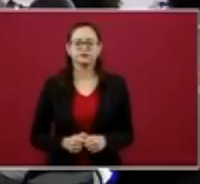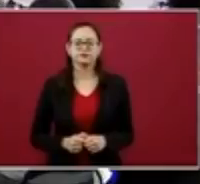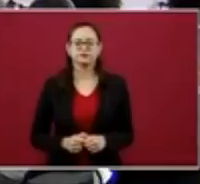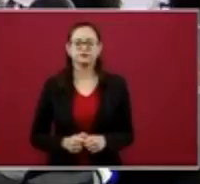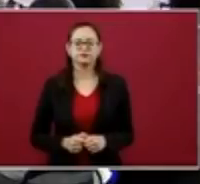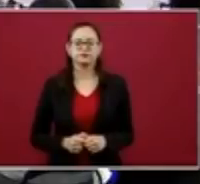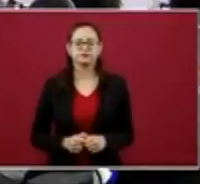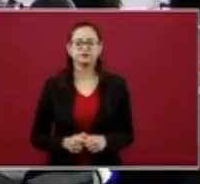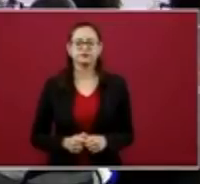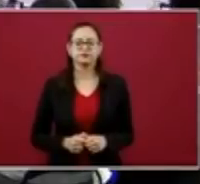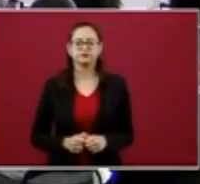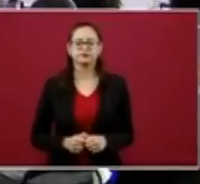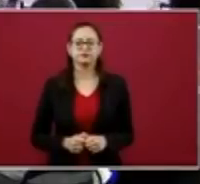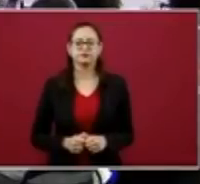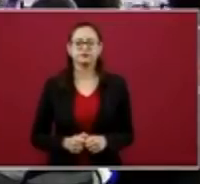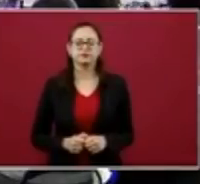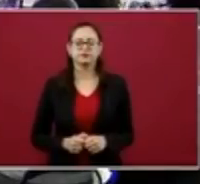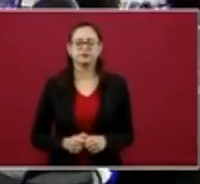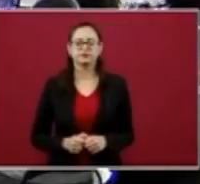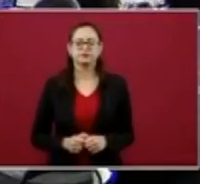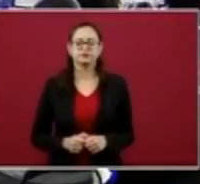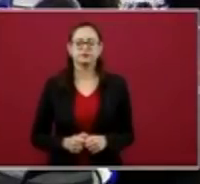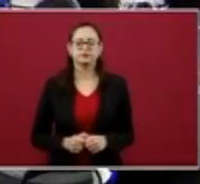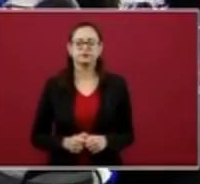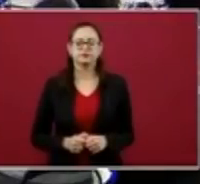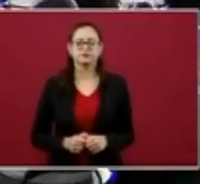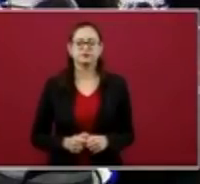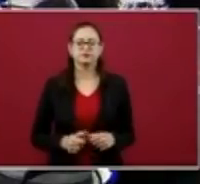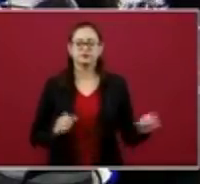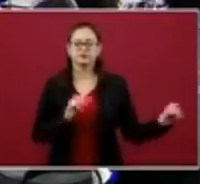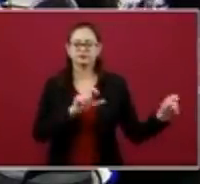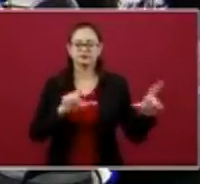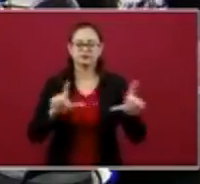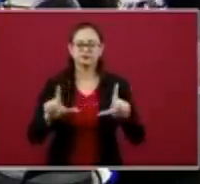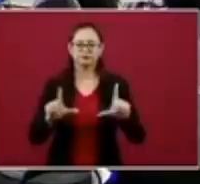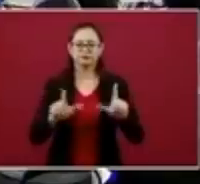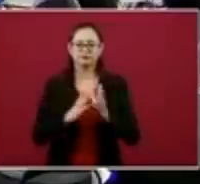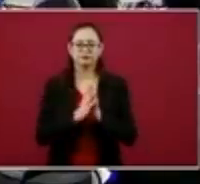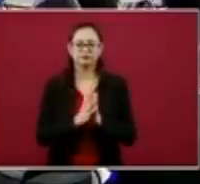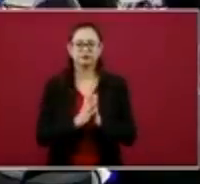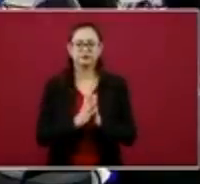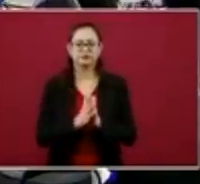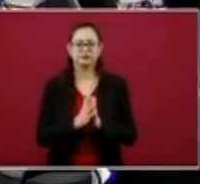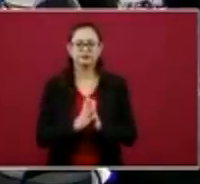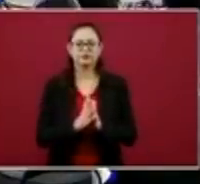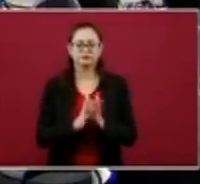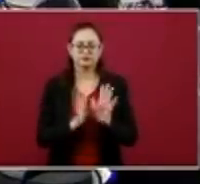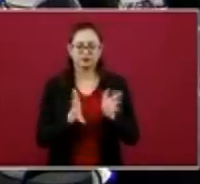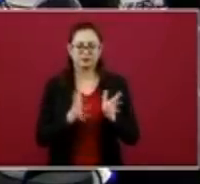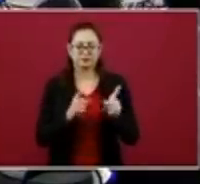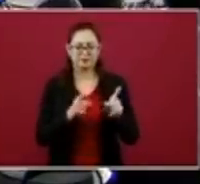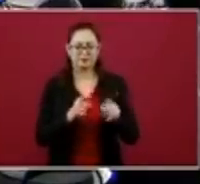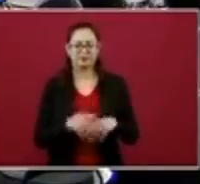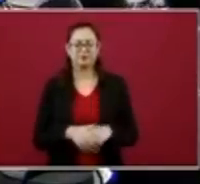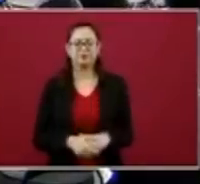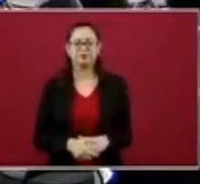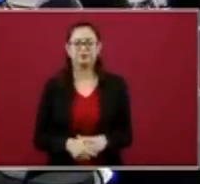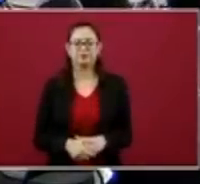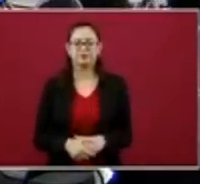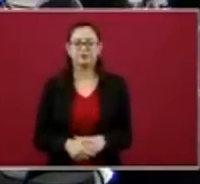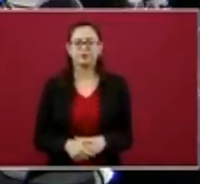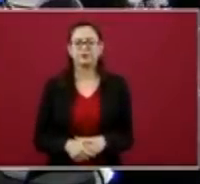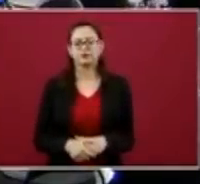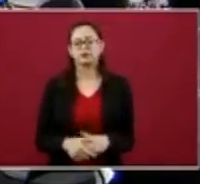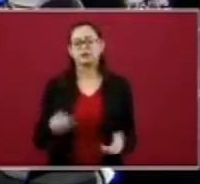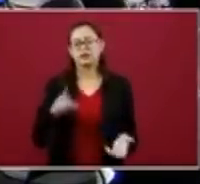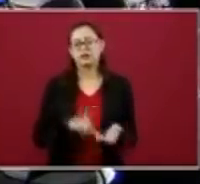Bien, les inicio. La que sigue, por favor. Ahí está. Por parte de la Secretaría